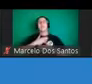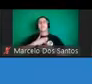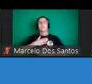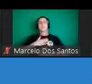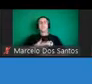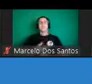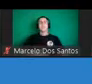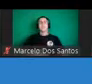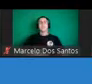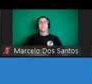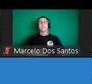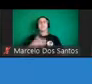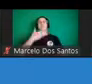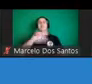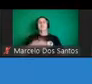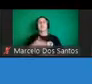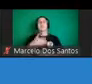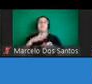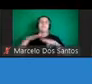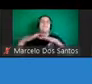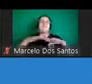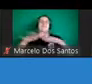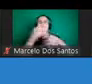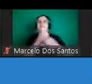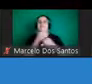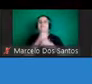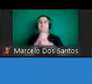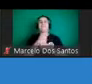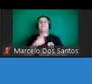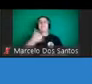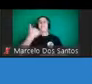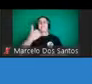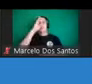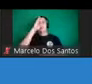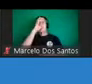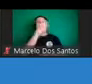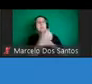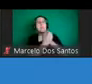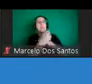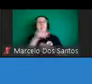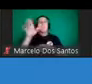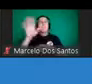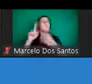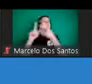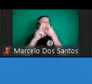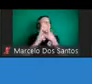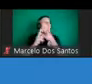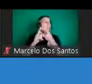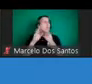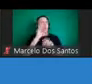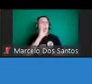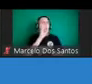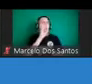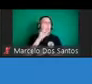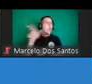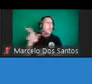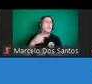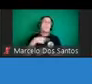comprender. Y por supuesto que voy a aprender de repente nuevas cosas que tenga que aprender en este momento